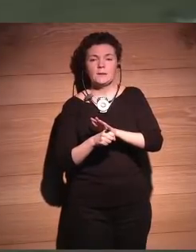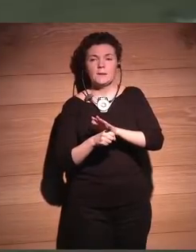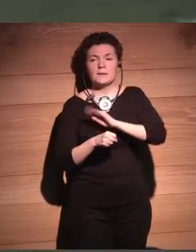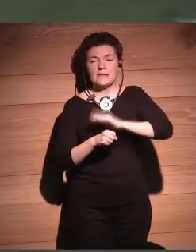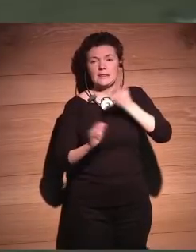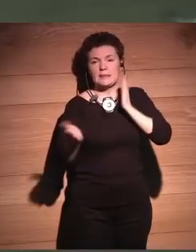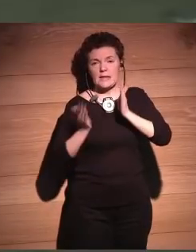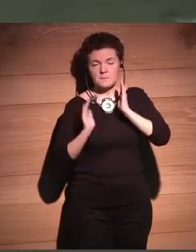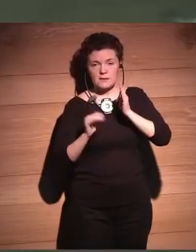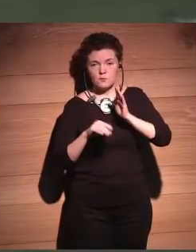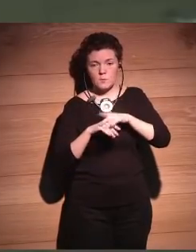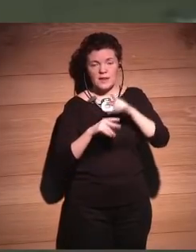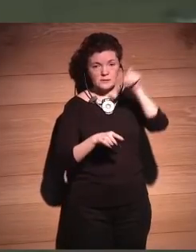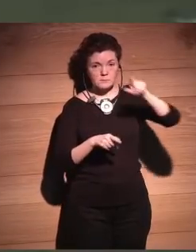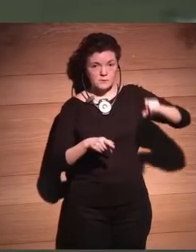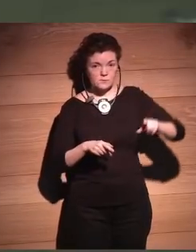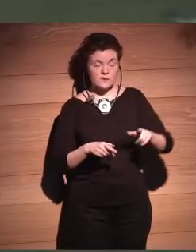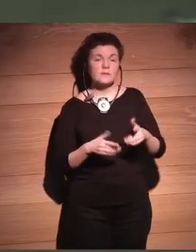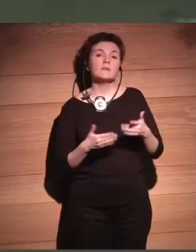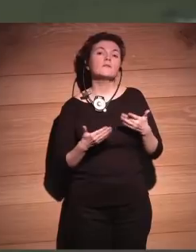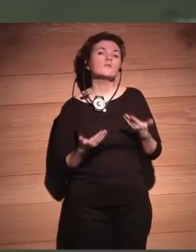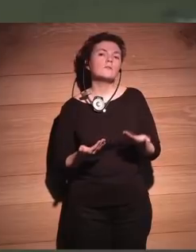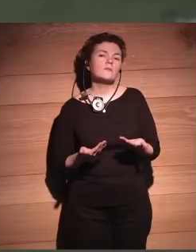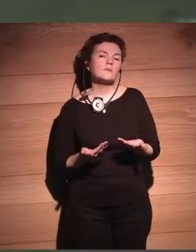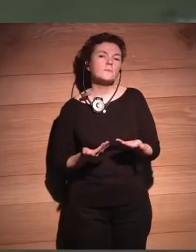los tratamientos para estas personas.